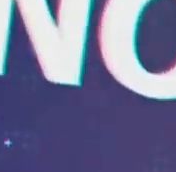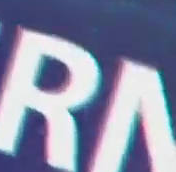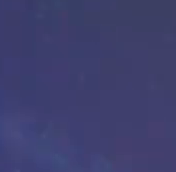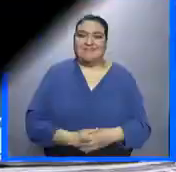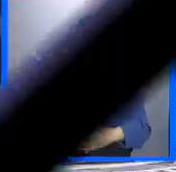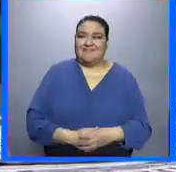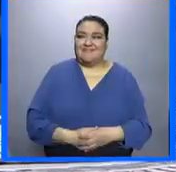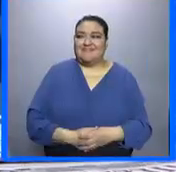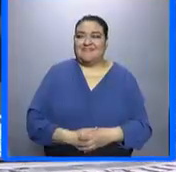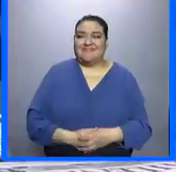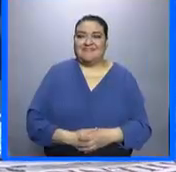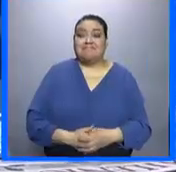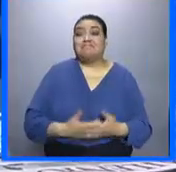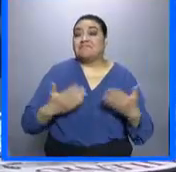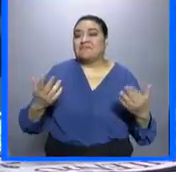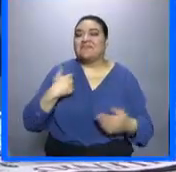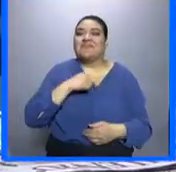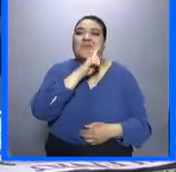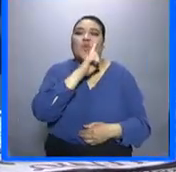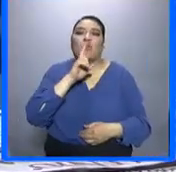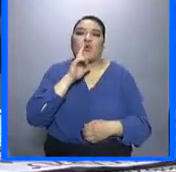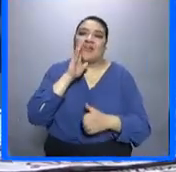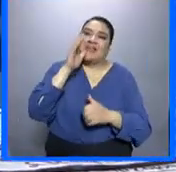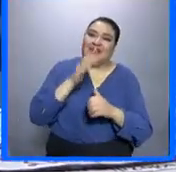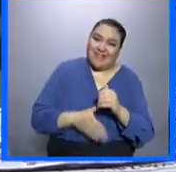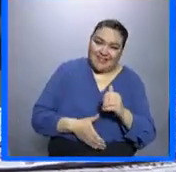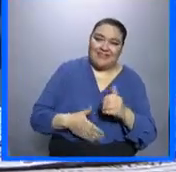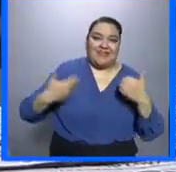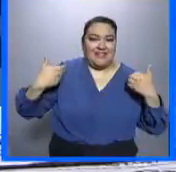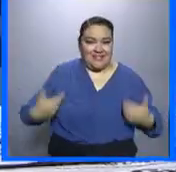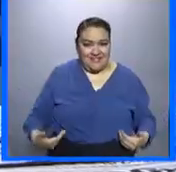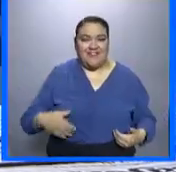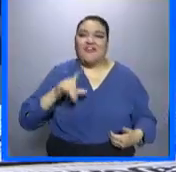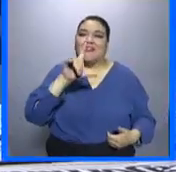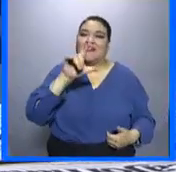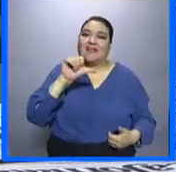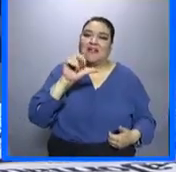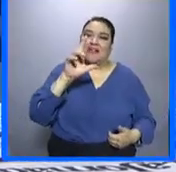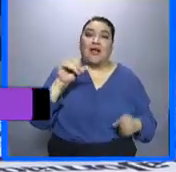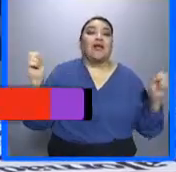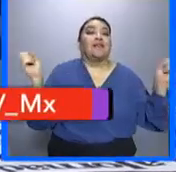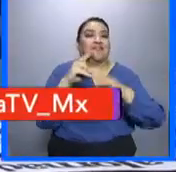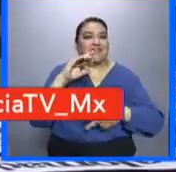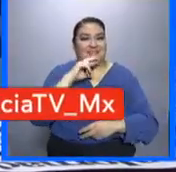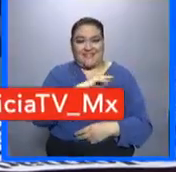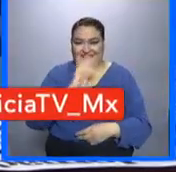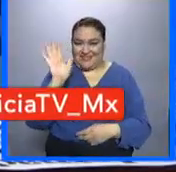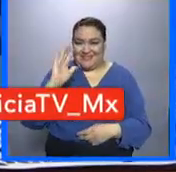Así concluimos esta emisión. Soy Laura Murillo. Hasta pronto.